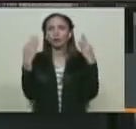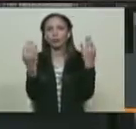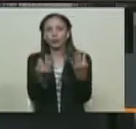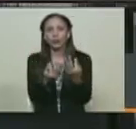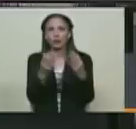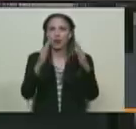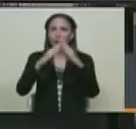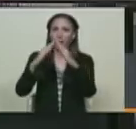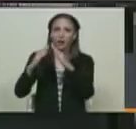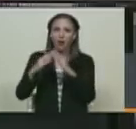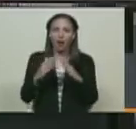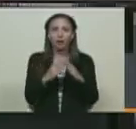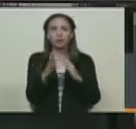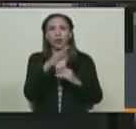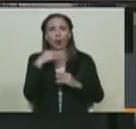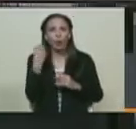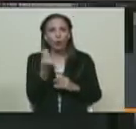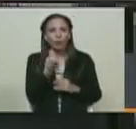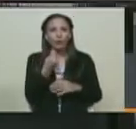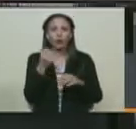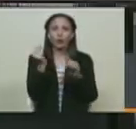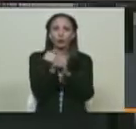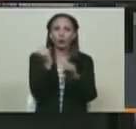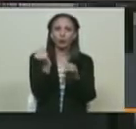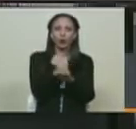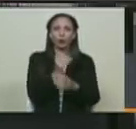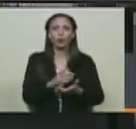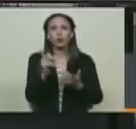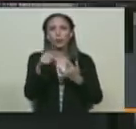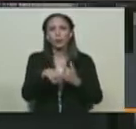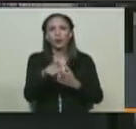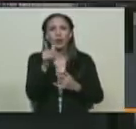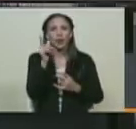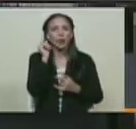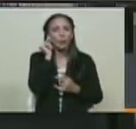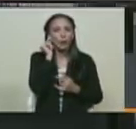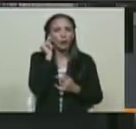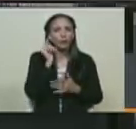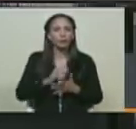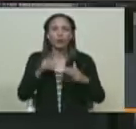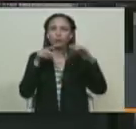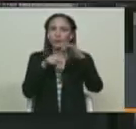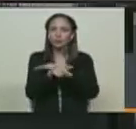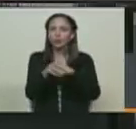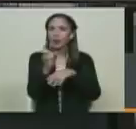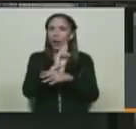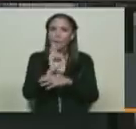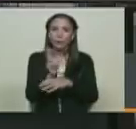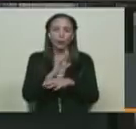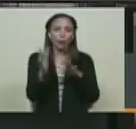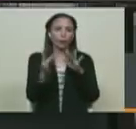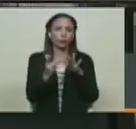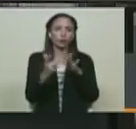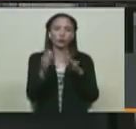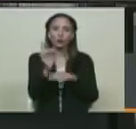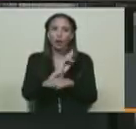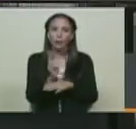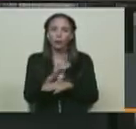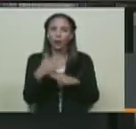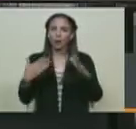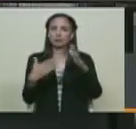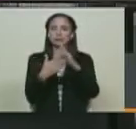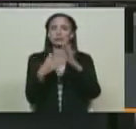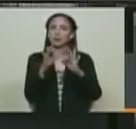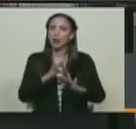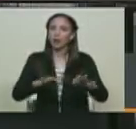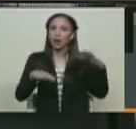hogar, en el joven, en el trabajador, en la mujer. Directo, directo, sin intermediario, sin